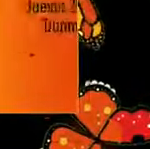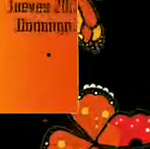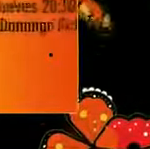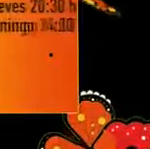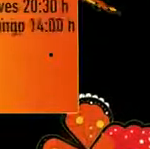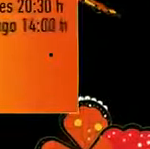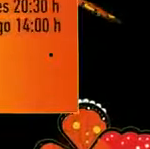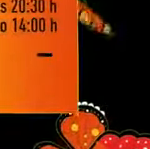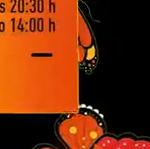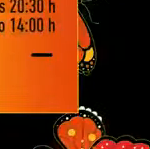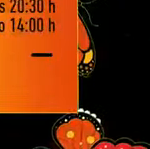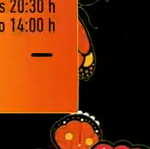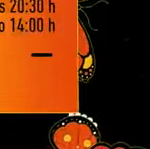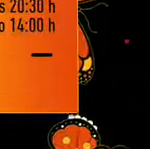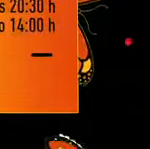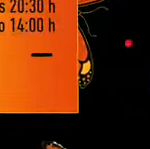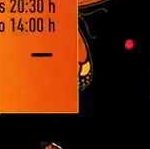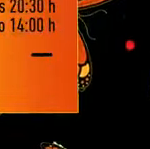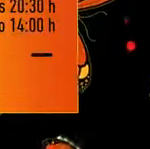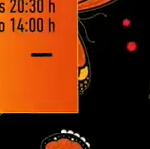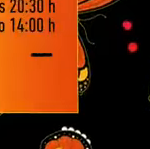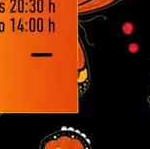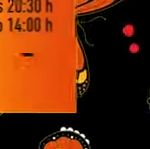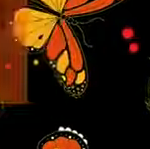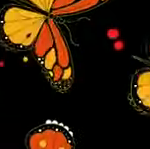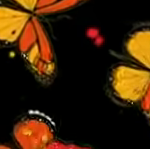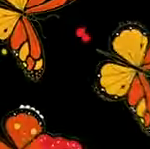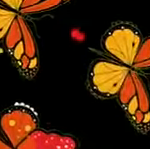y blanco, jueves, 20:30 horas.